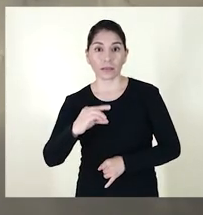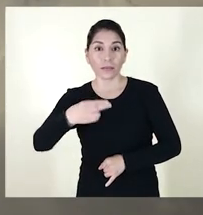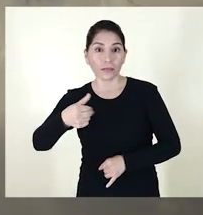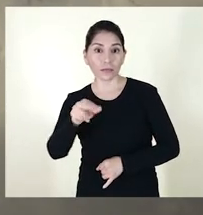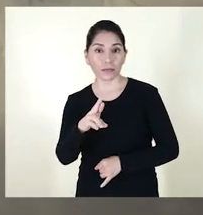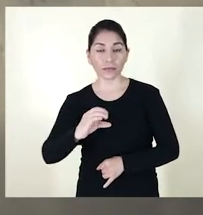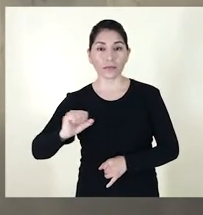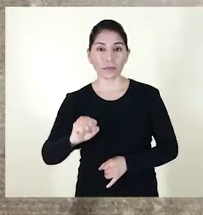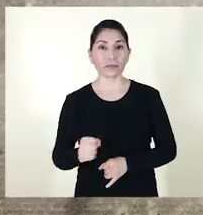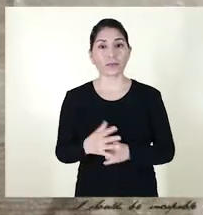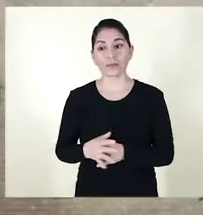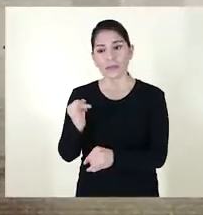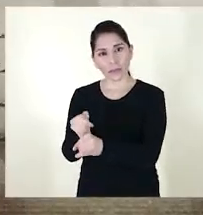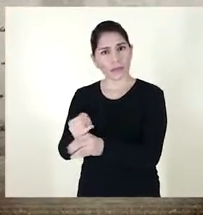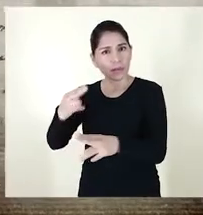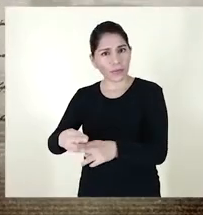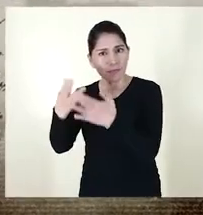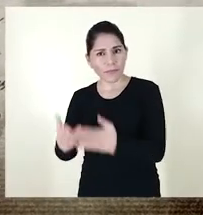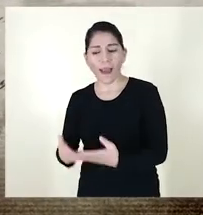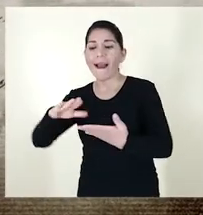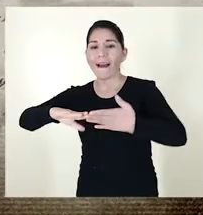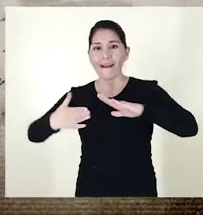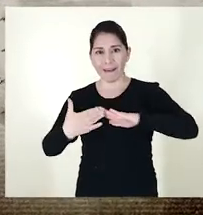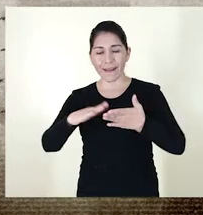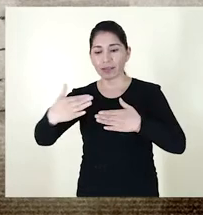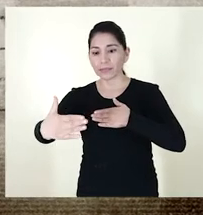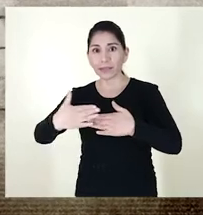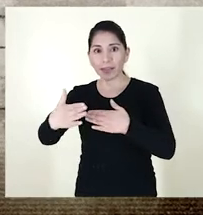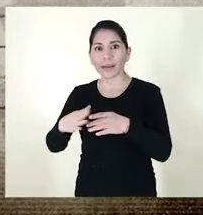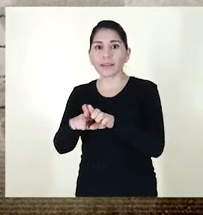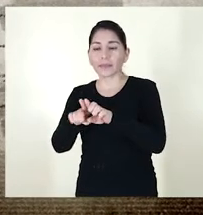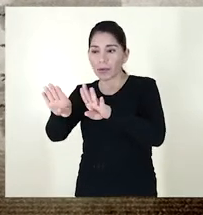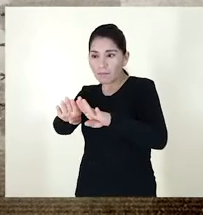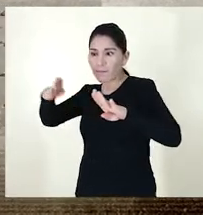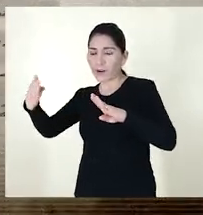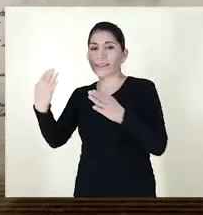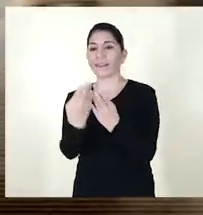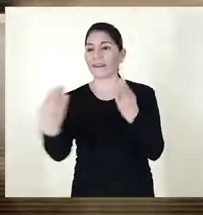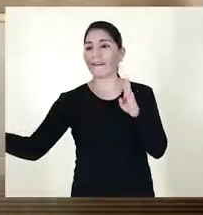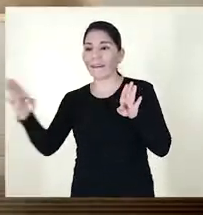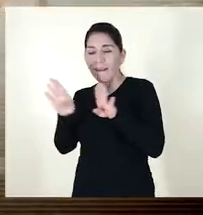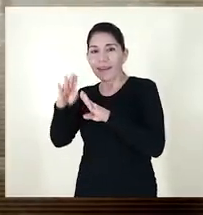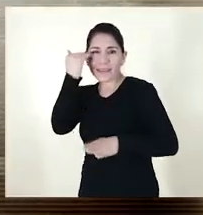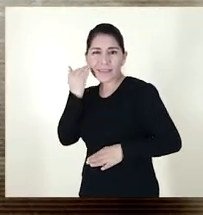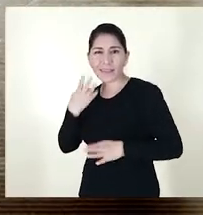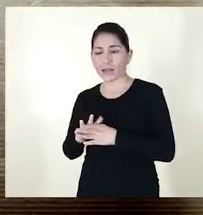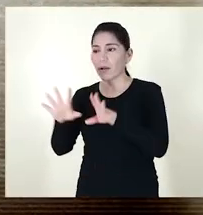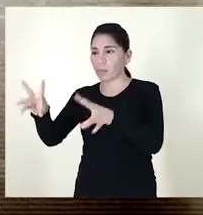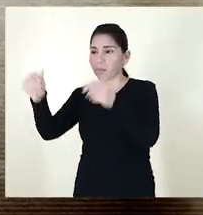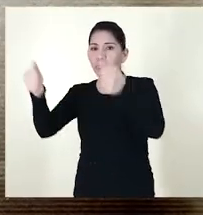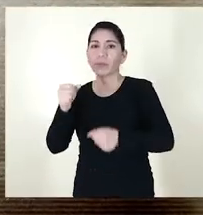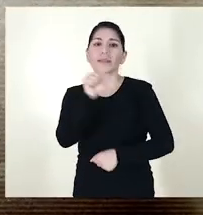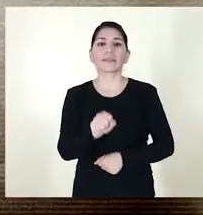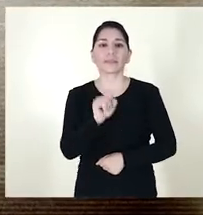Iglesia de Cocharcas. El nombre de esta iglesia sirve para mencionar al barrio donde está y a la portada de la vieja muralla,